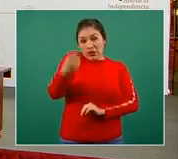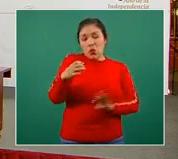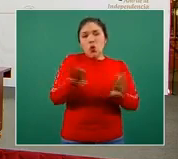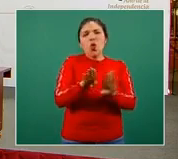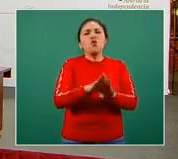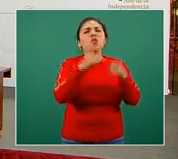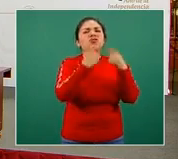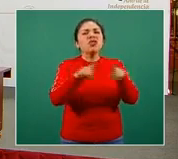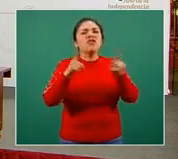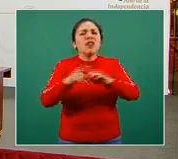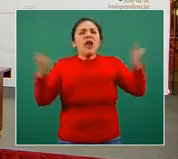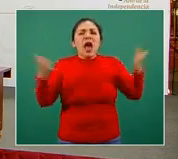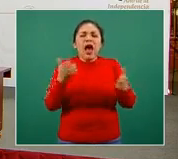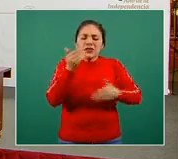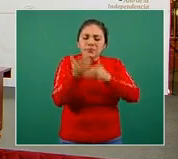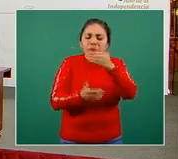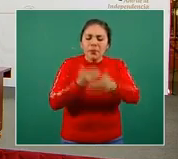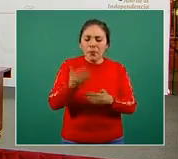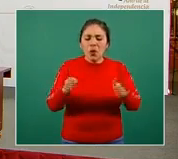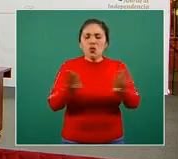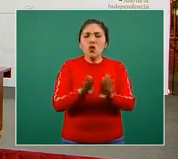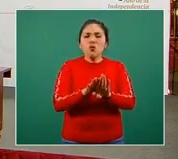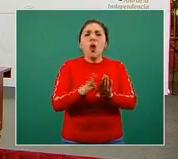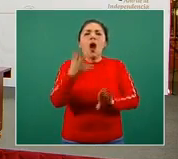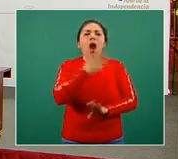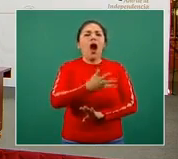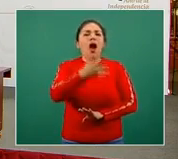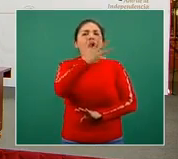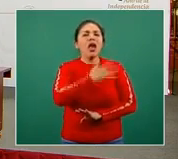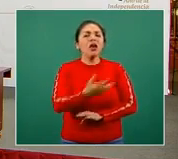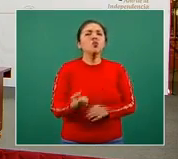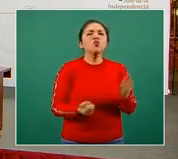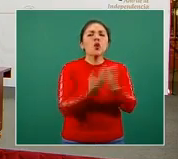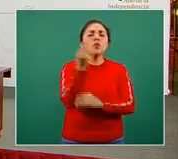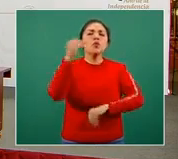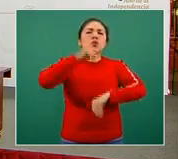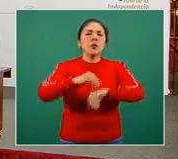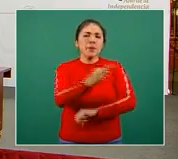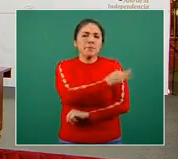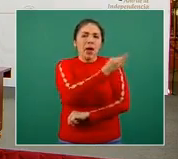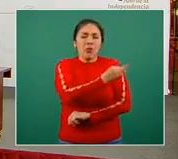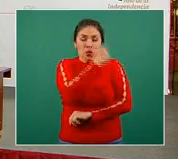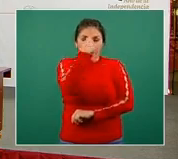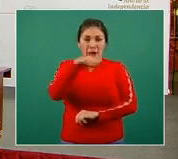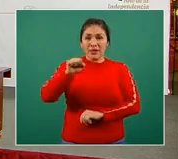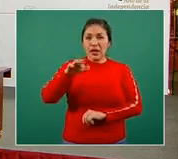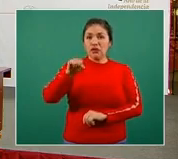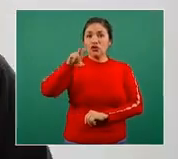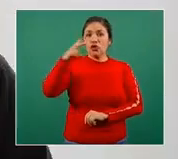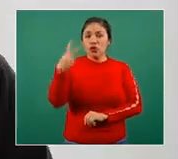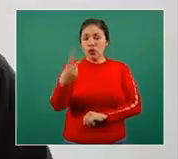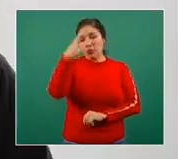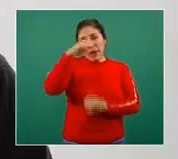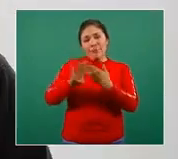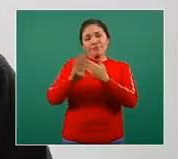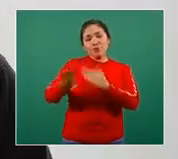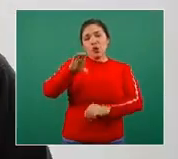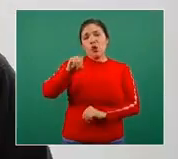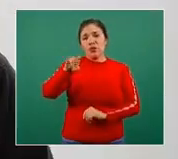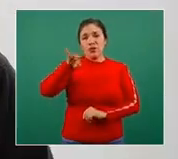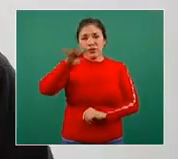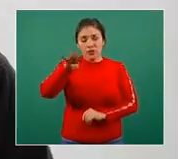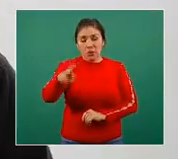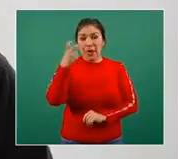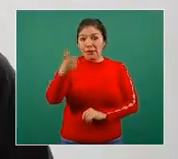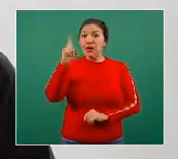los diferentes desarrollos y actuales ya existencias de vacuna contra virus SARS-CoV-2 para prevenir la COVID-19. Entonces,